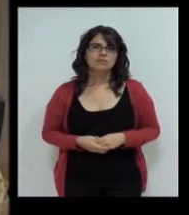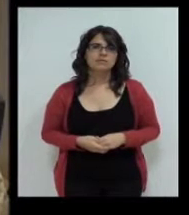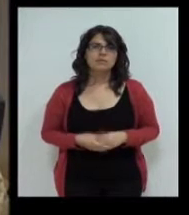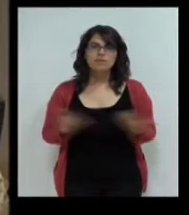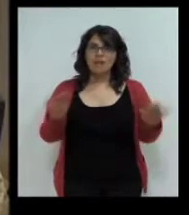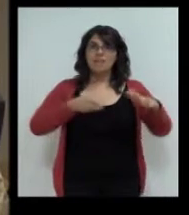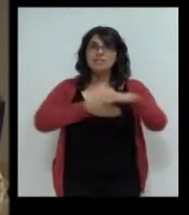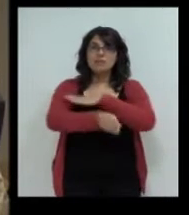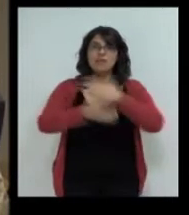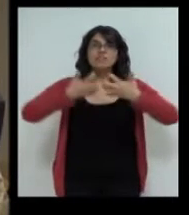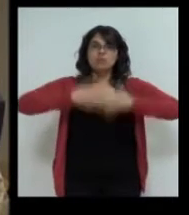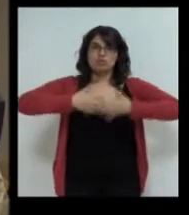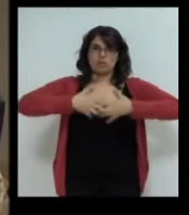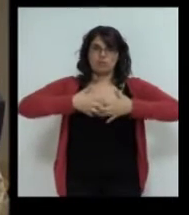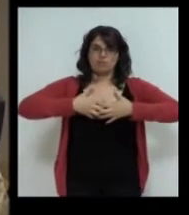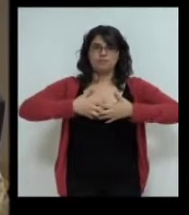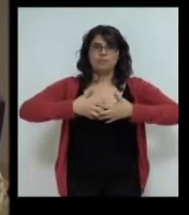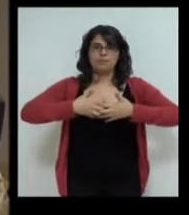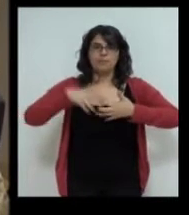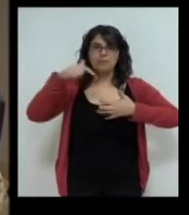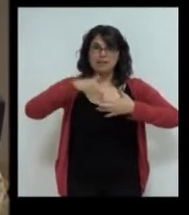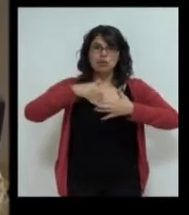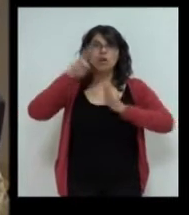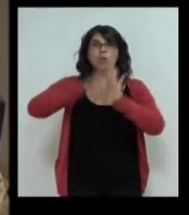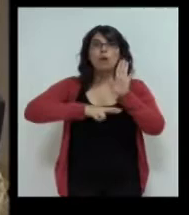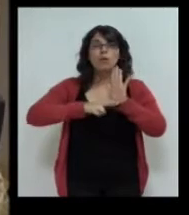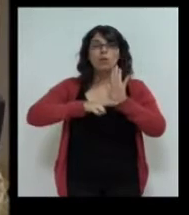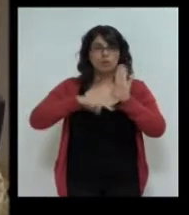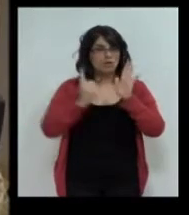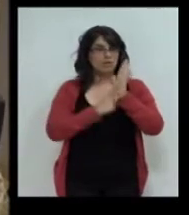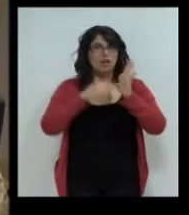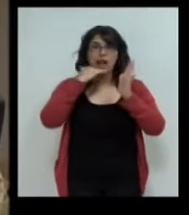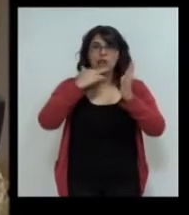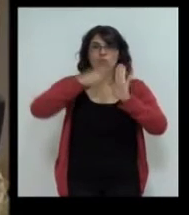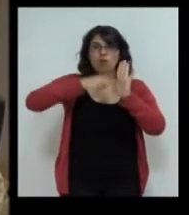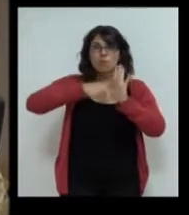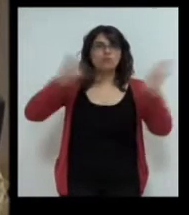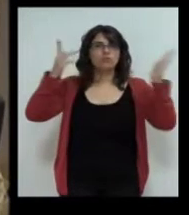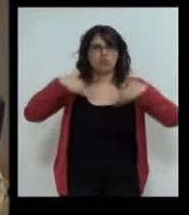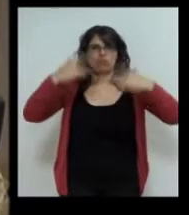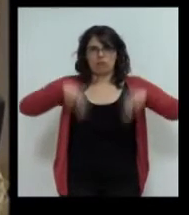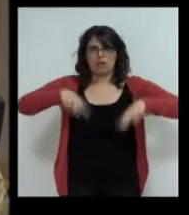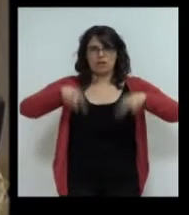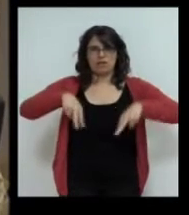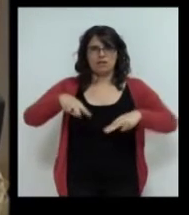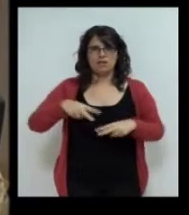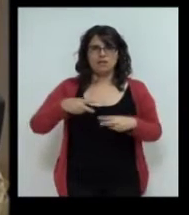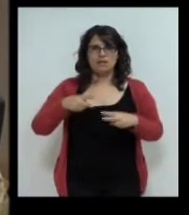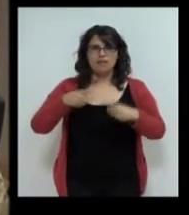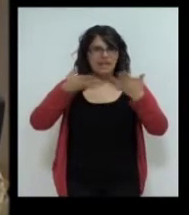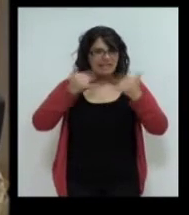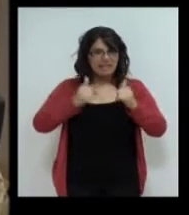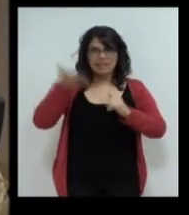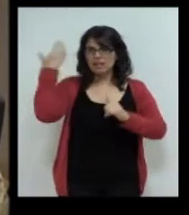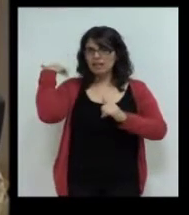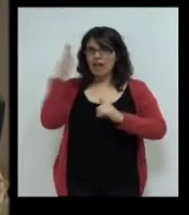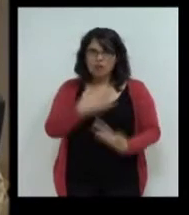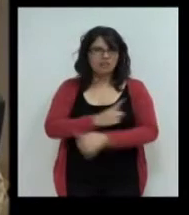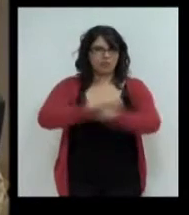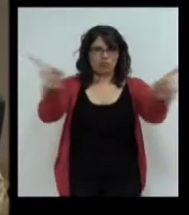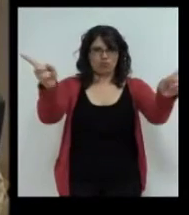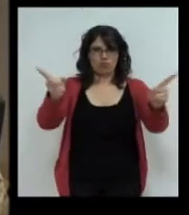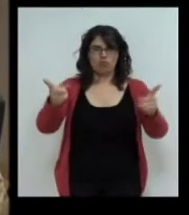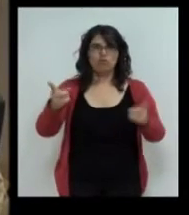Accesibilidad al dispositivo. Pues eso no ha estado regulado nunca, ni en el campo de la radiodifusión, ni en el campo incipiente de la televisión digital.